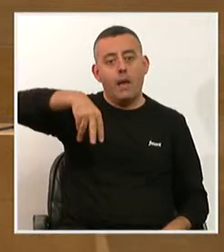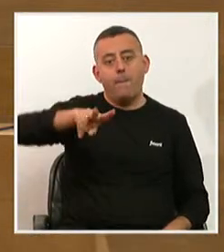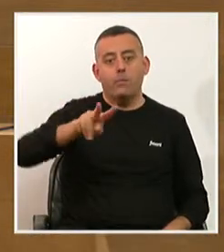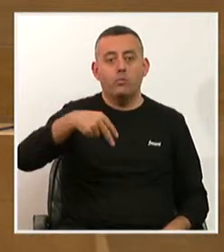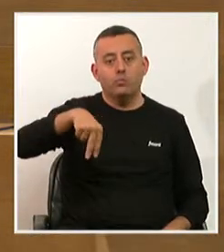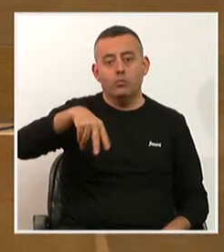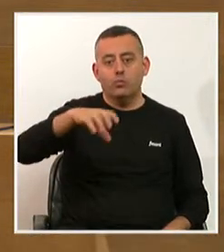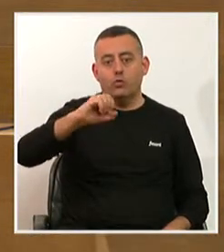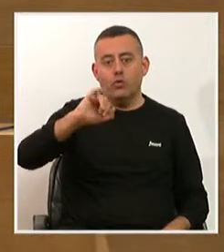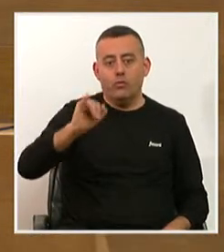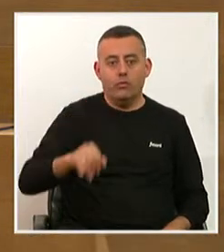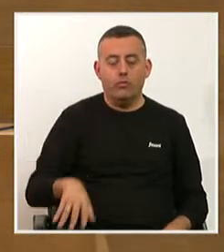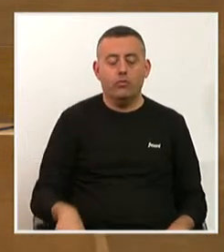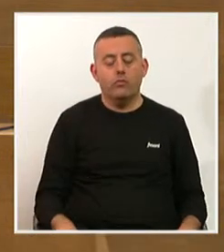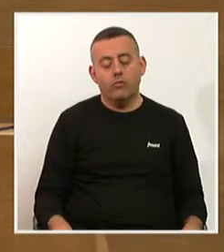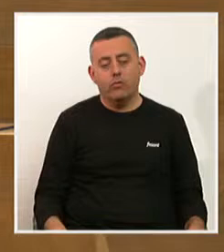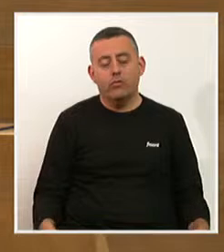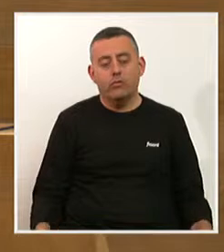Muñoz